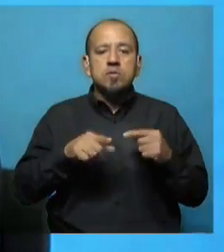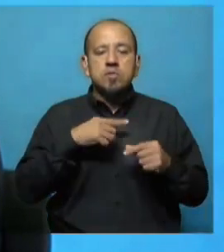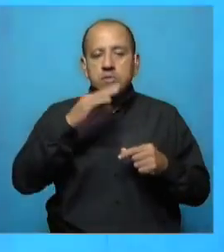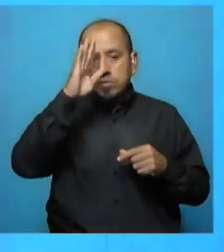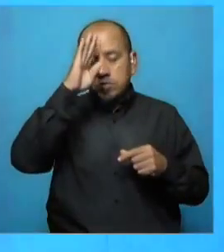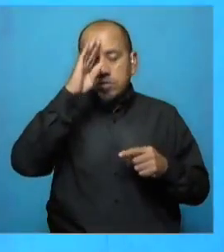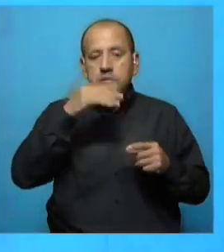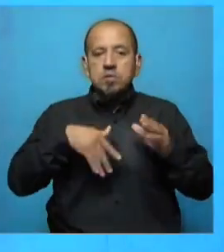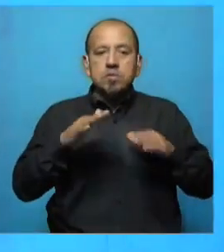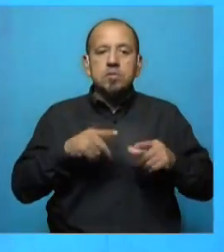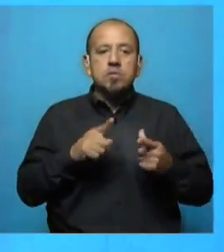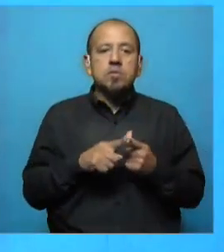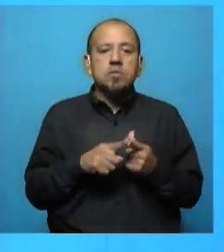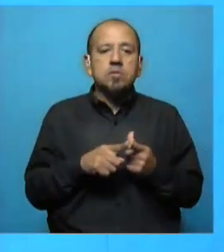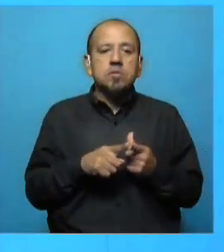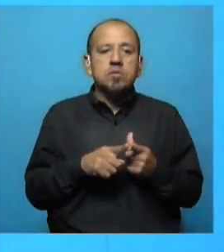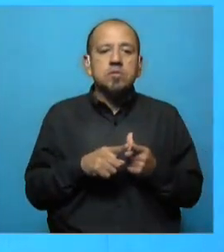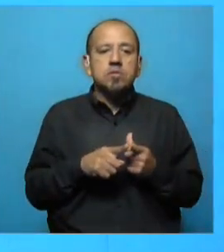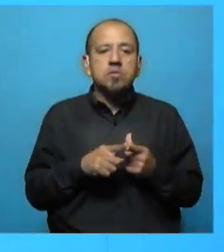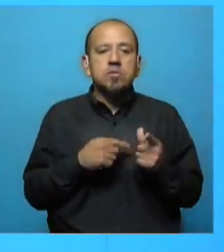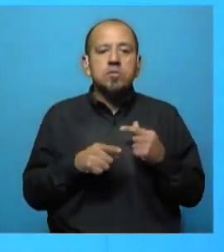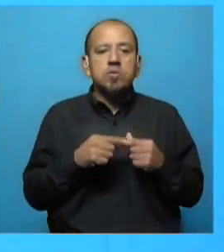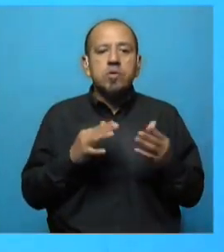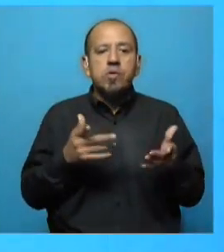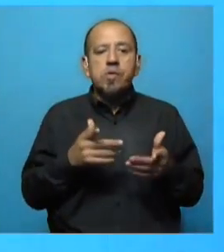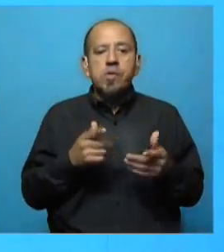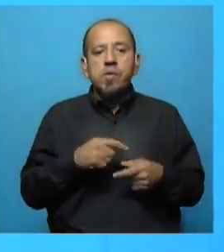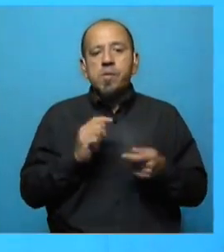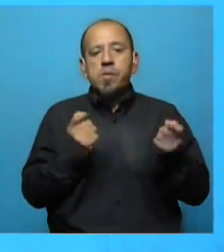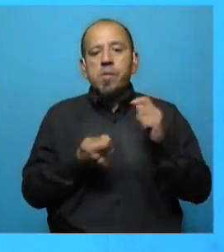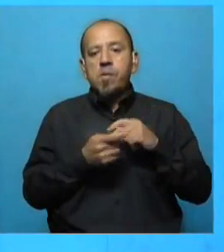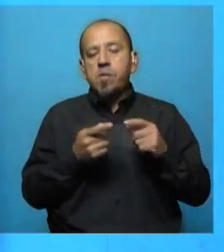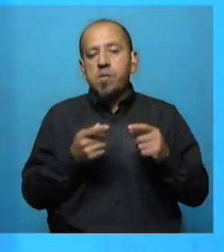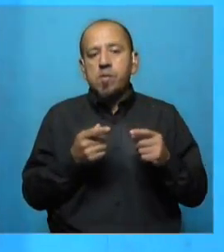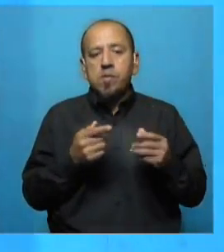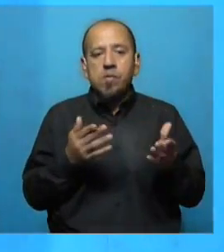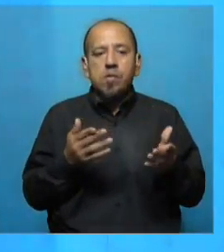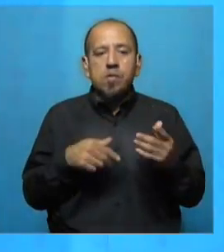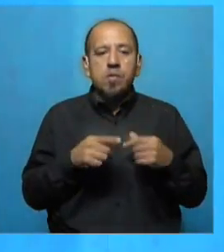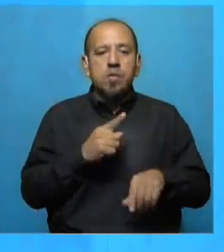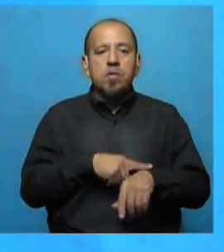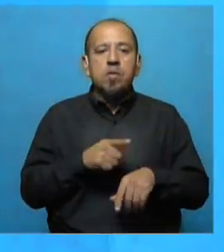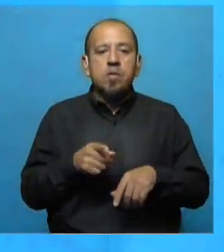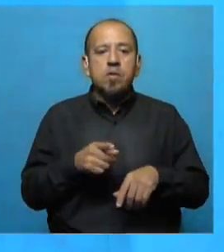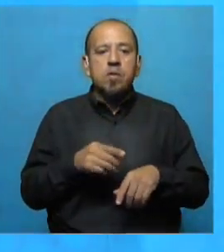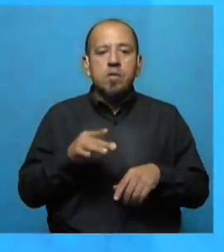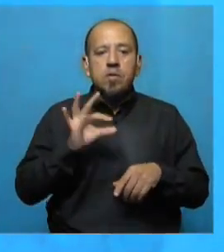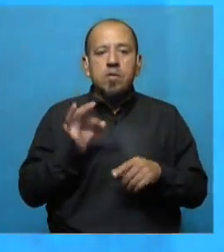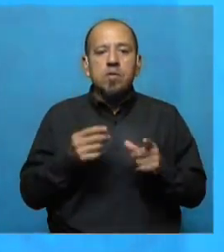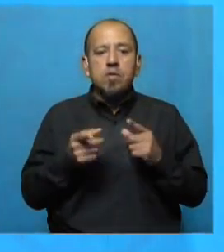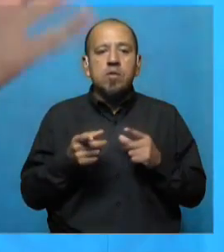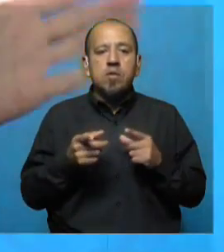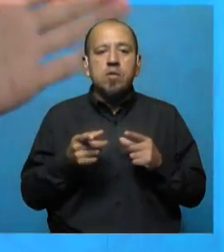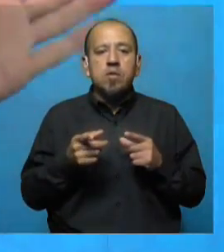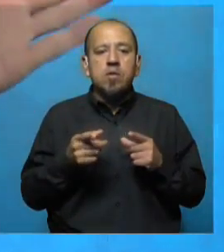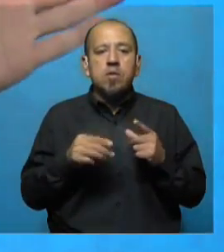cuando me dicen eso de cómo te cambió la paternidad yo creo que puedo decir puedo decir si vos